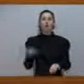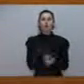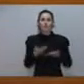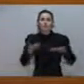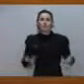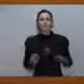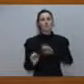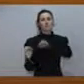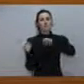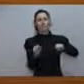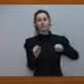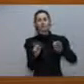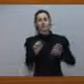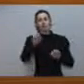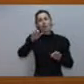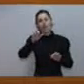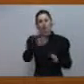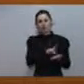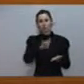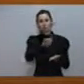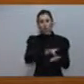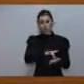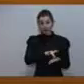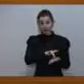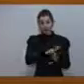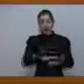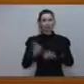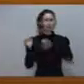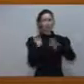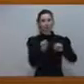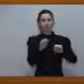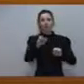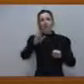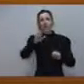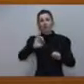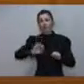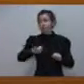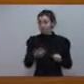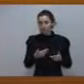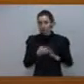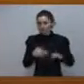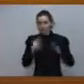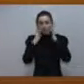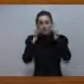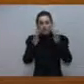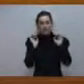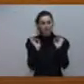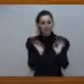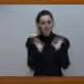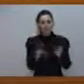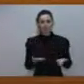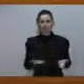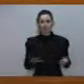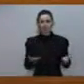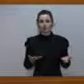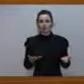un rechazo a los ERES previstos, hoy es un rechazo a los ERES aprobados. Esa es la realidad. Esa es la